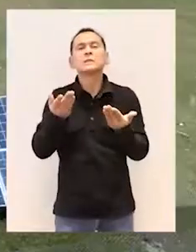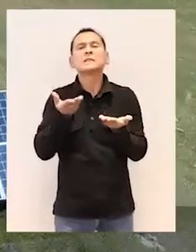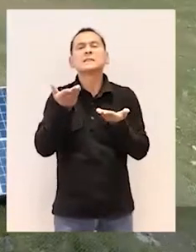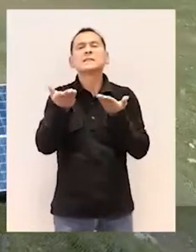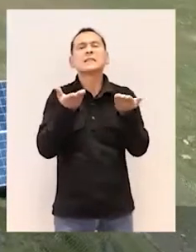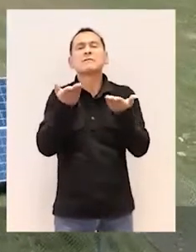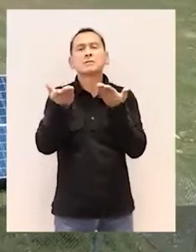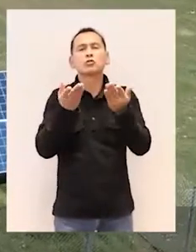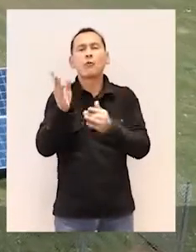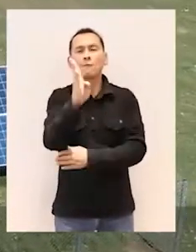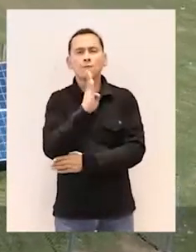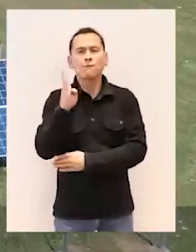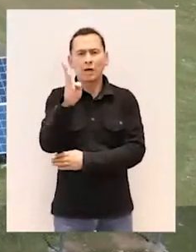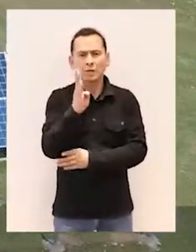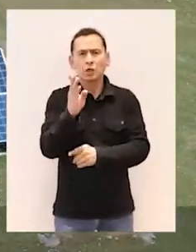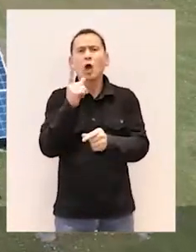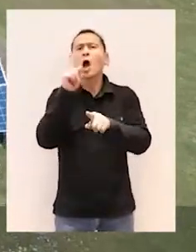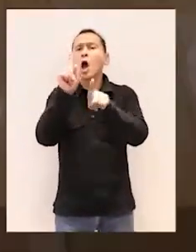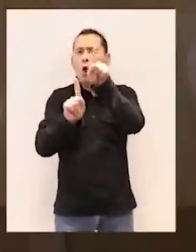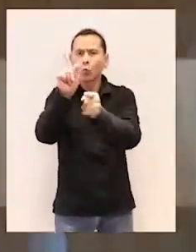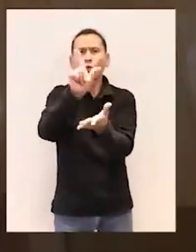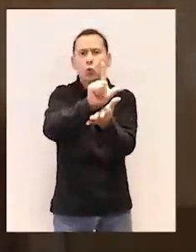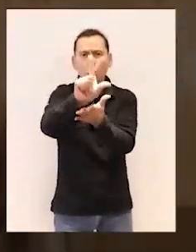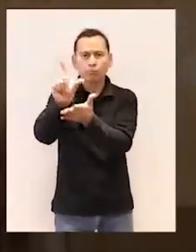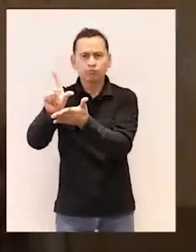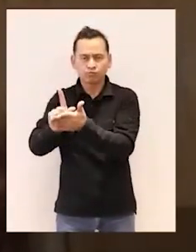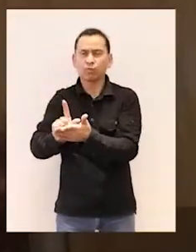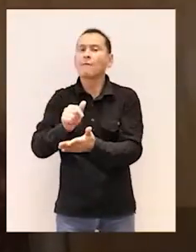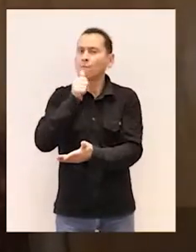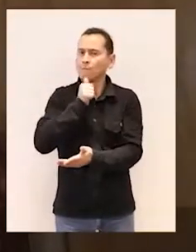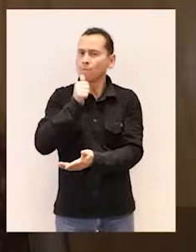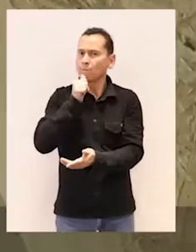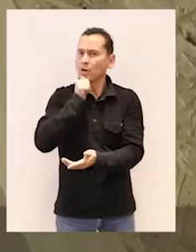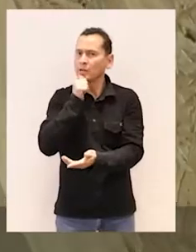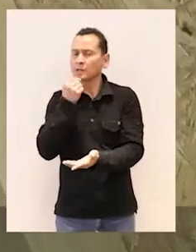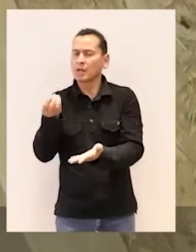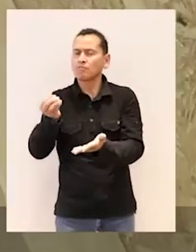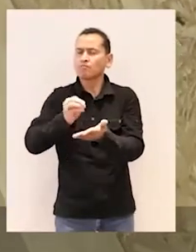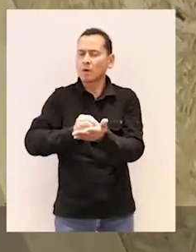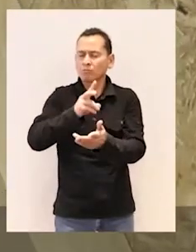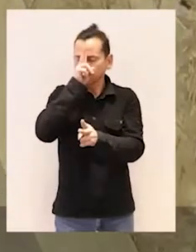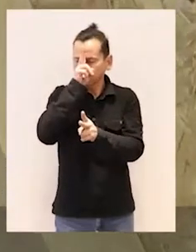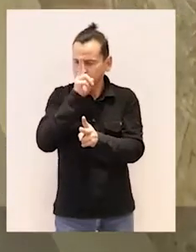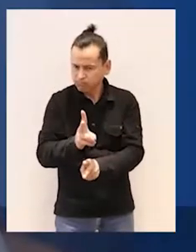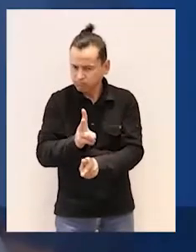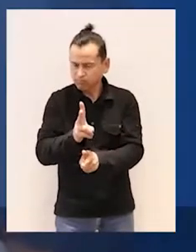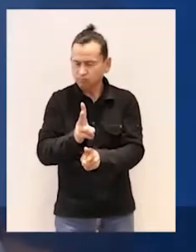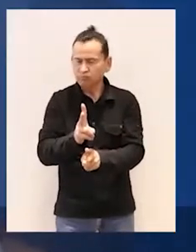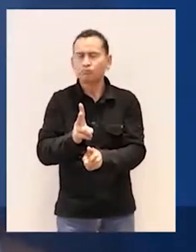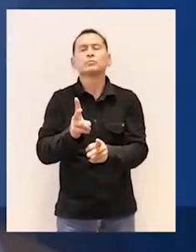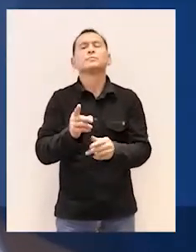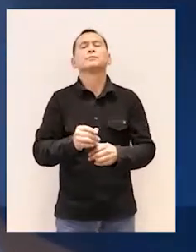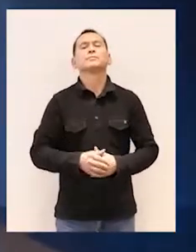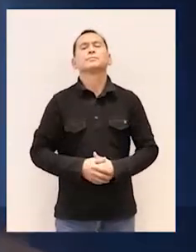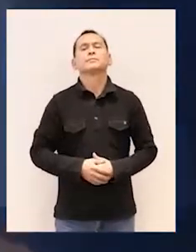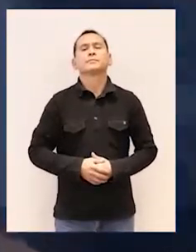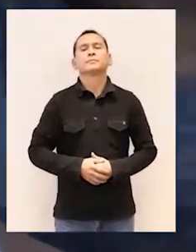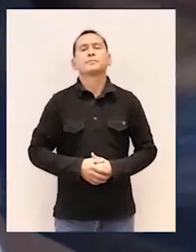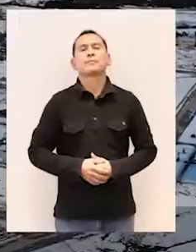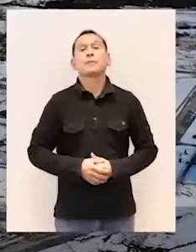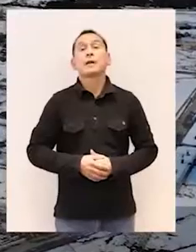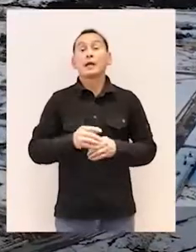de servicios básicos a muchísimas de nuestras comunidades, que aún no cuentan con la dignidad que merece cualquier habitante de nuestra